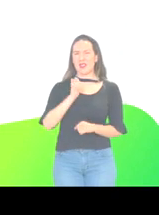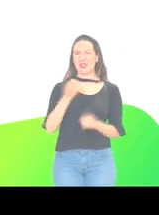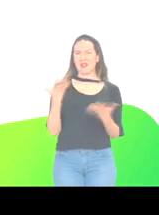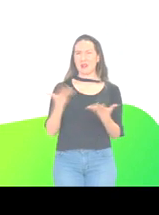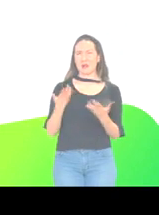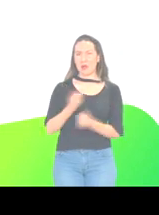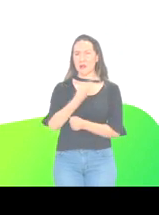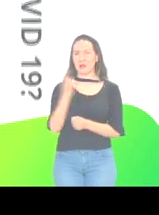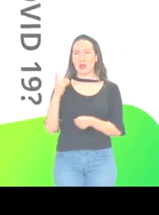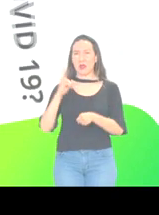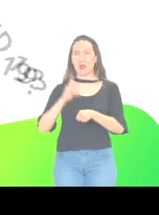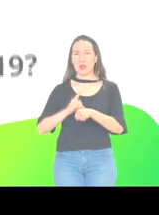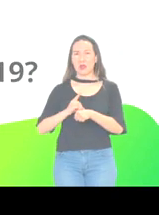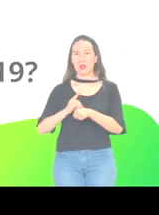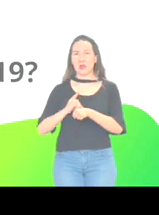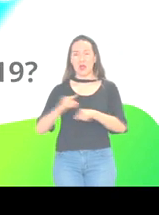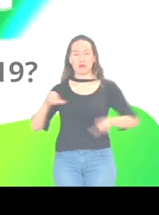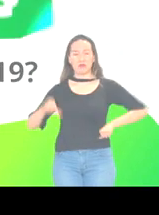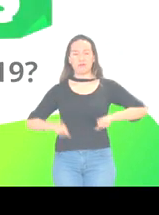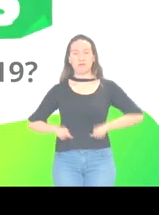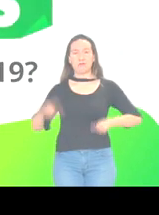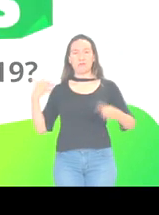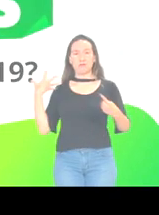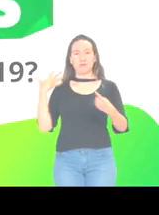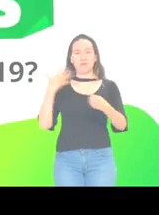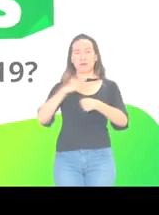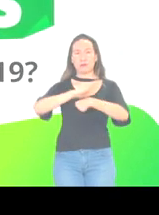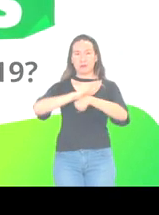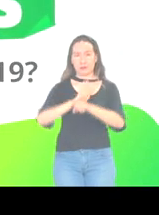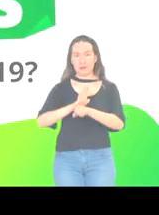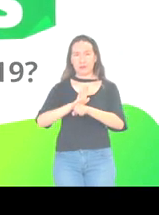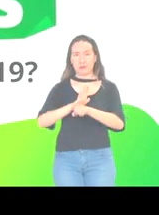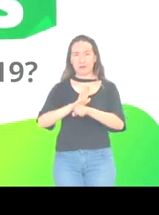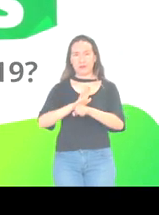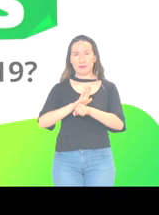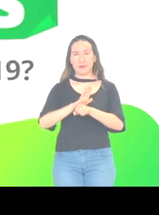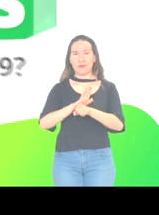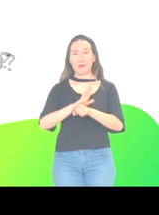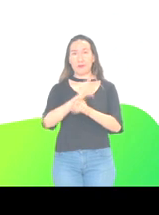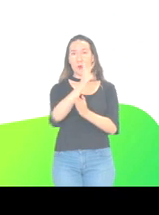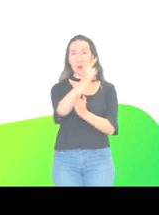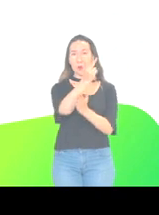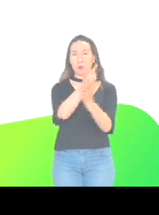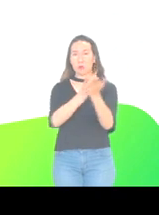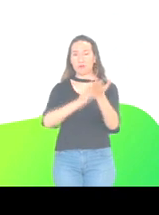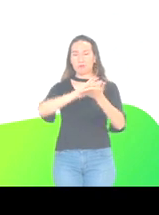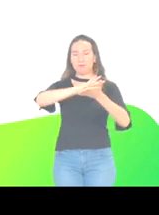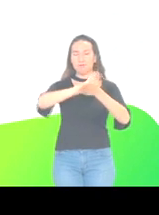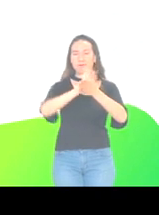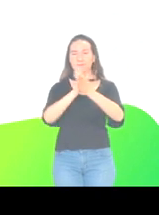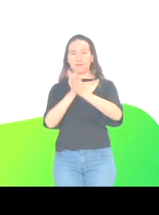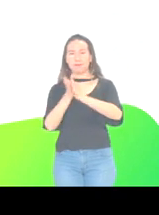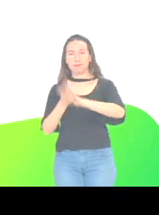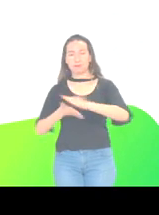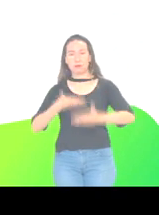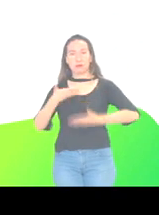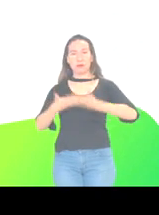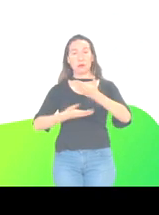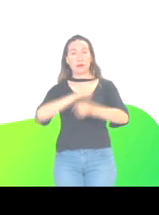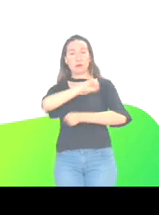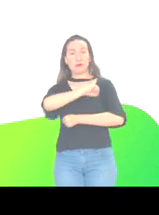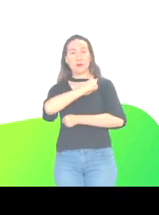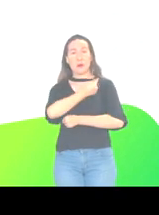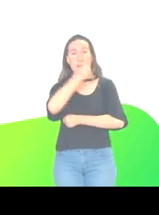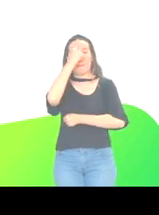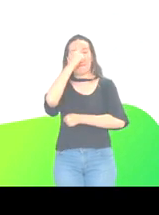¿Qué hemos hecho en estos 100 días de acciones ante el COVID-19? Implementamos la reconversión de nuestro